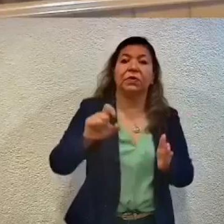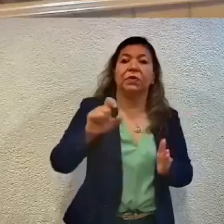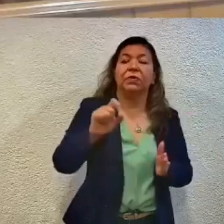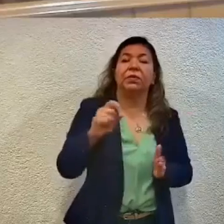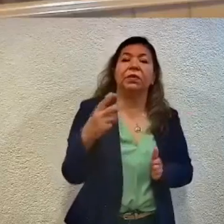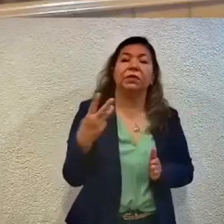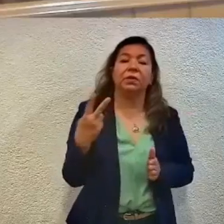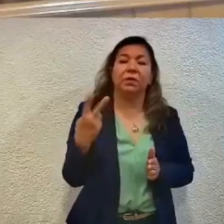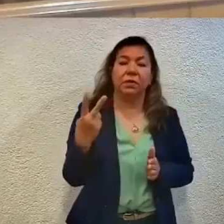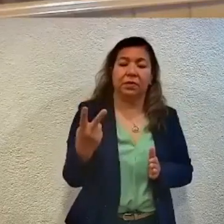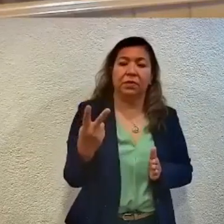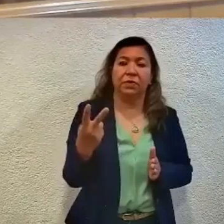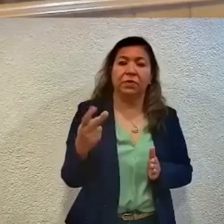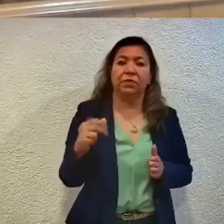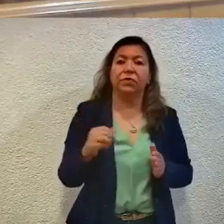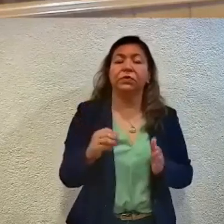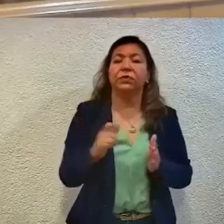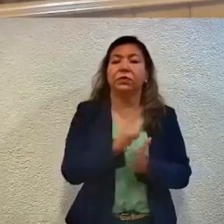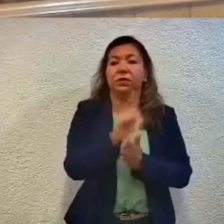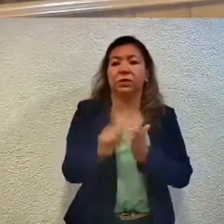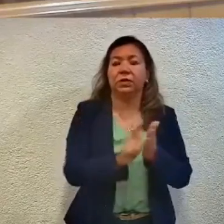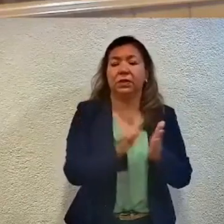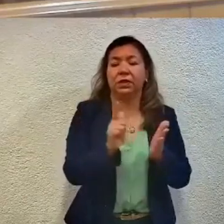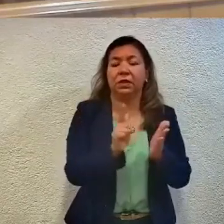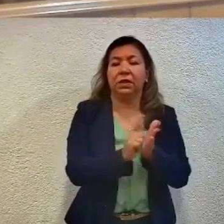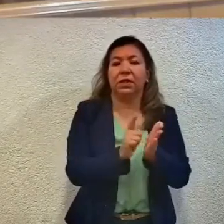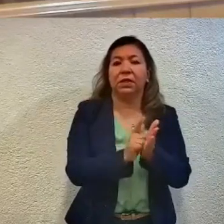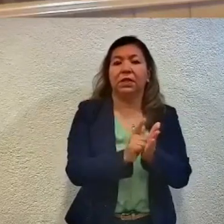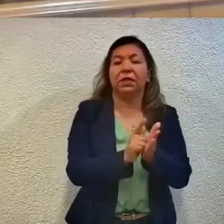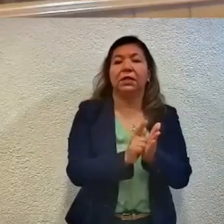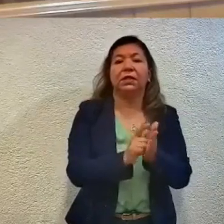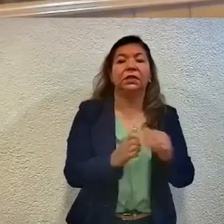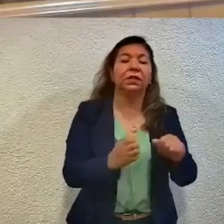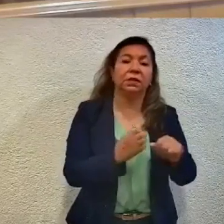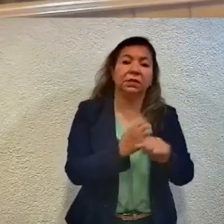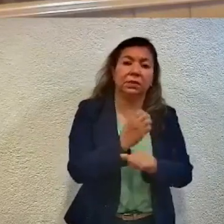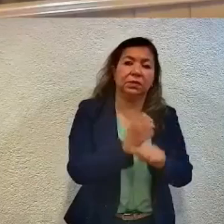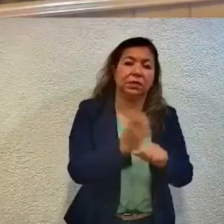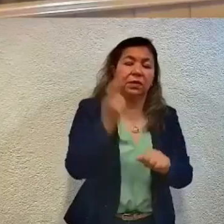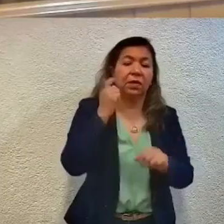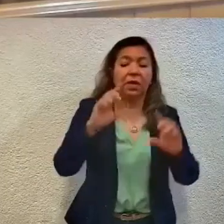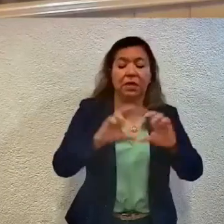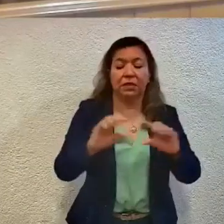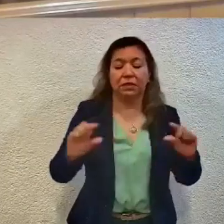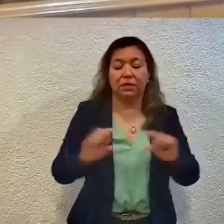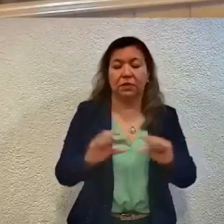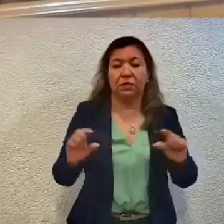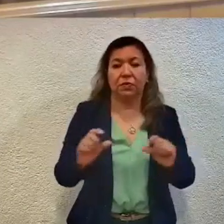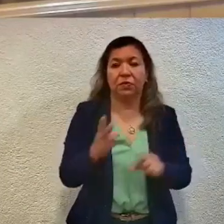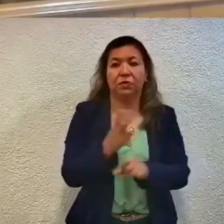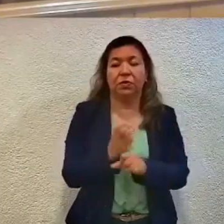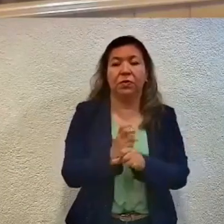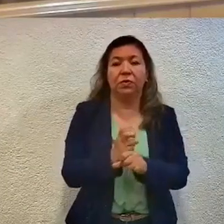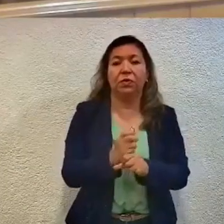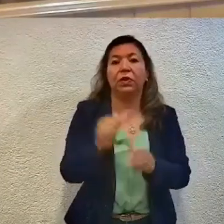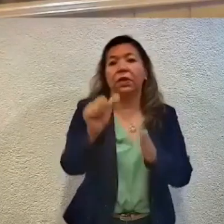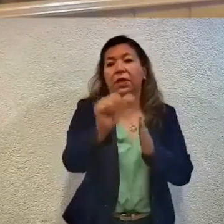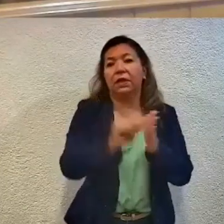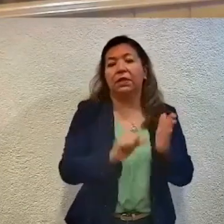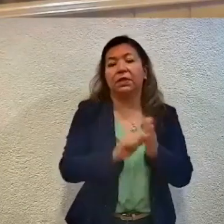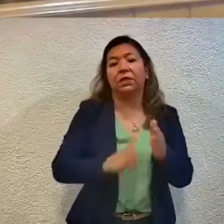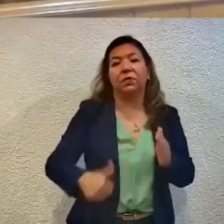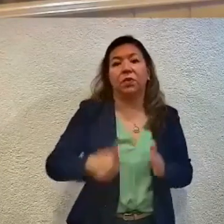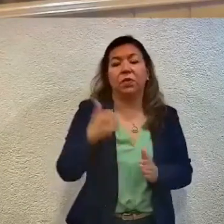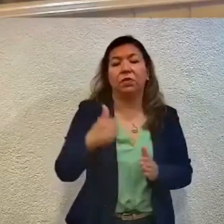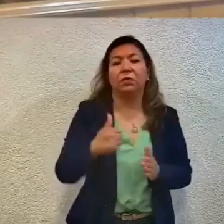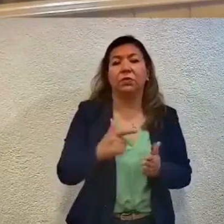del artículo 22 de la Ley de Instituciones y Procedimientos Electorales del Estado de Guerrero, así como del párrafo segundo de la fracción